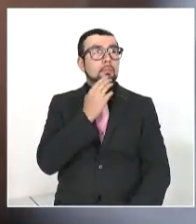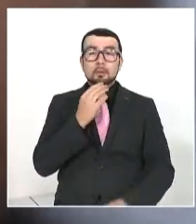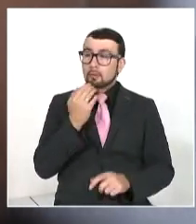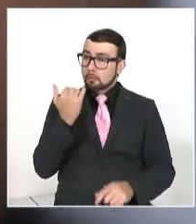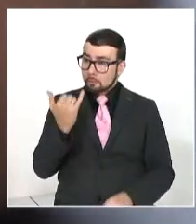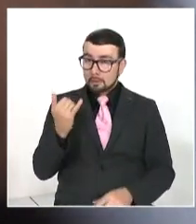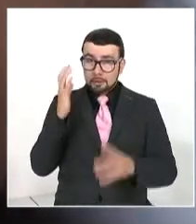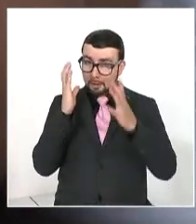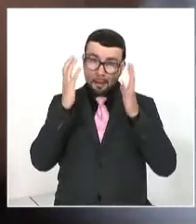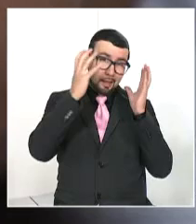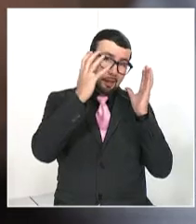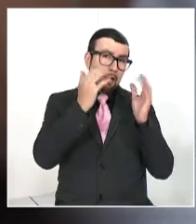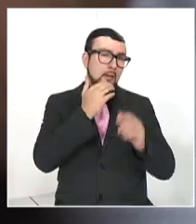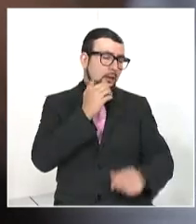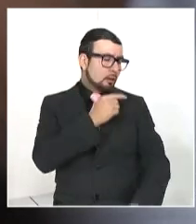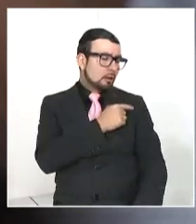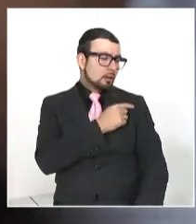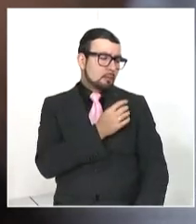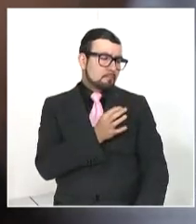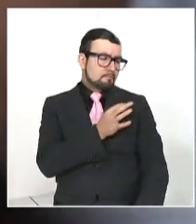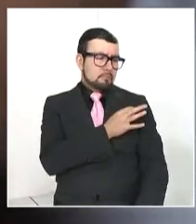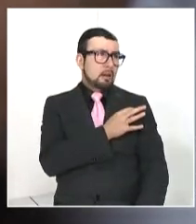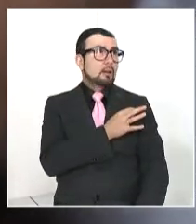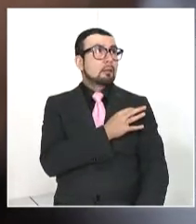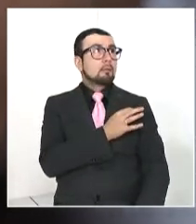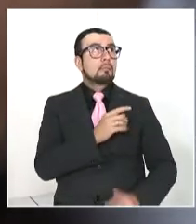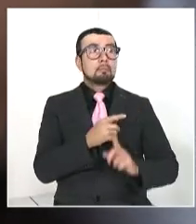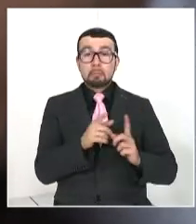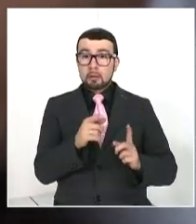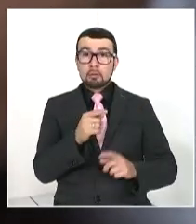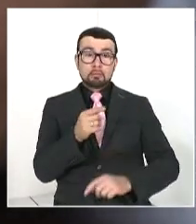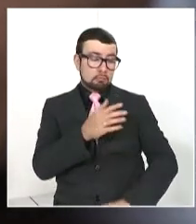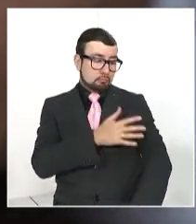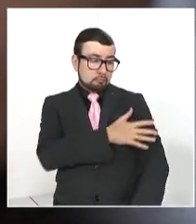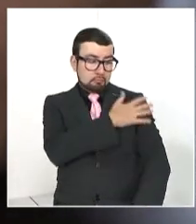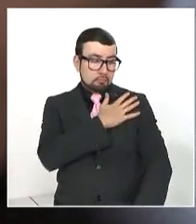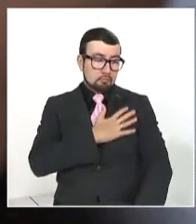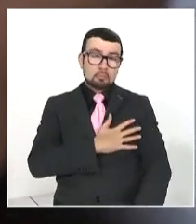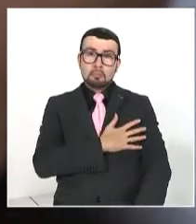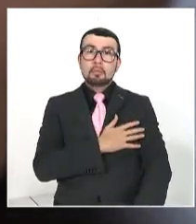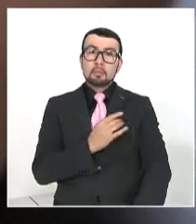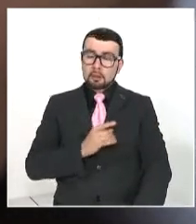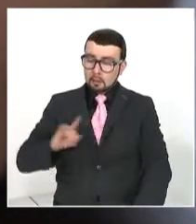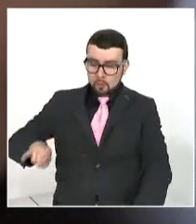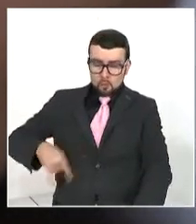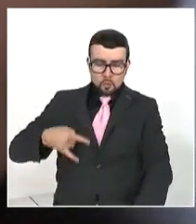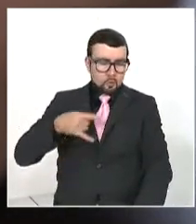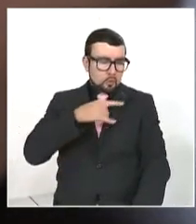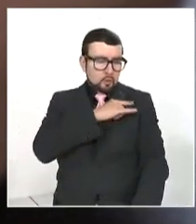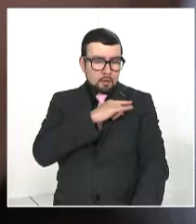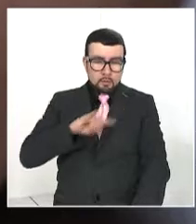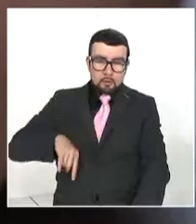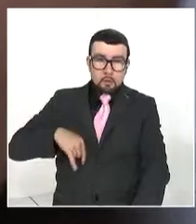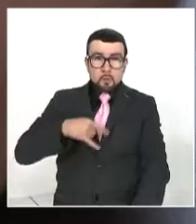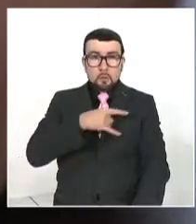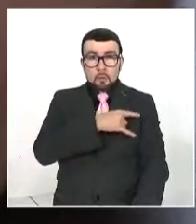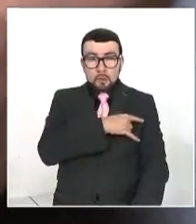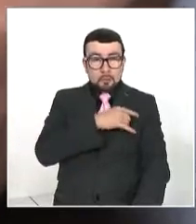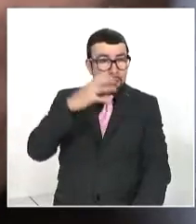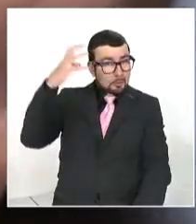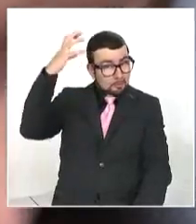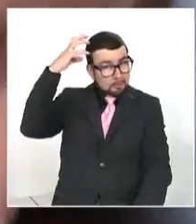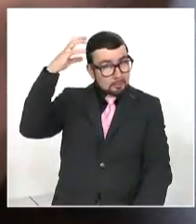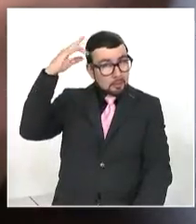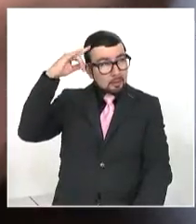Andrés y entonces él colocó acá esto, pero él aquí en el hombro está mandándose un estímulo a la corteza cerebral de